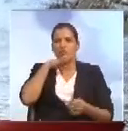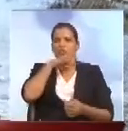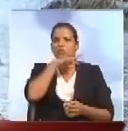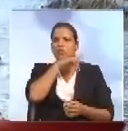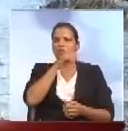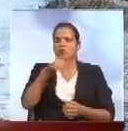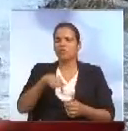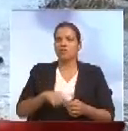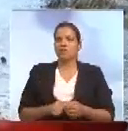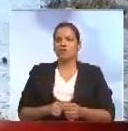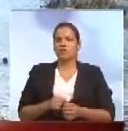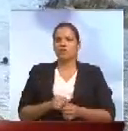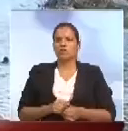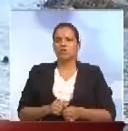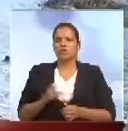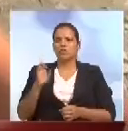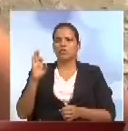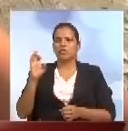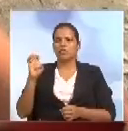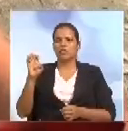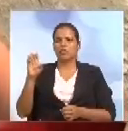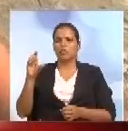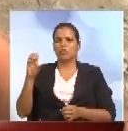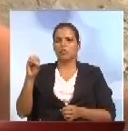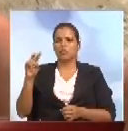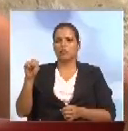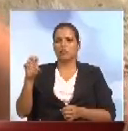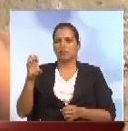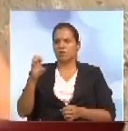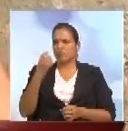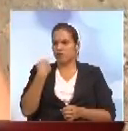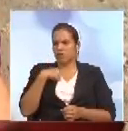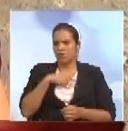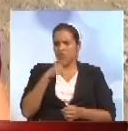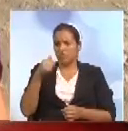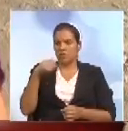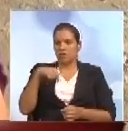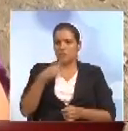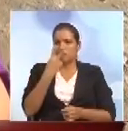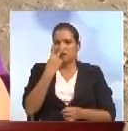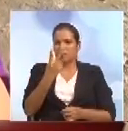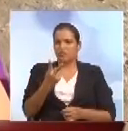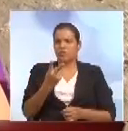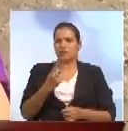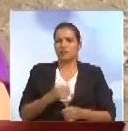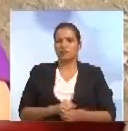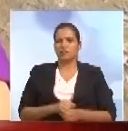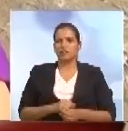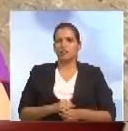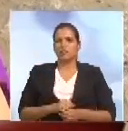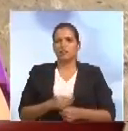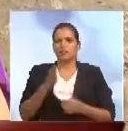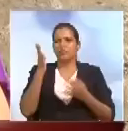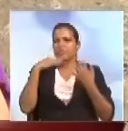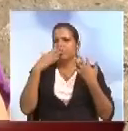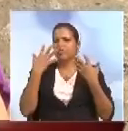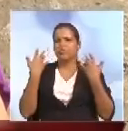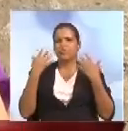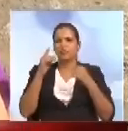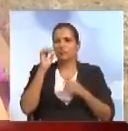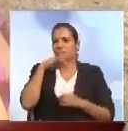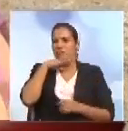contaminadas caen al río Teaune. Cuando recién venimos y vean ahí, entonces eso,